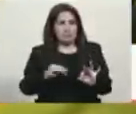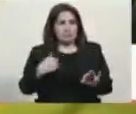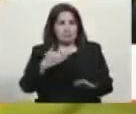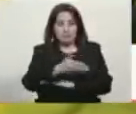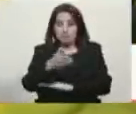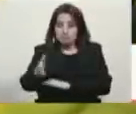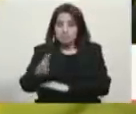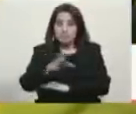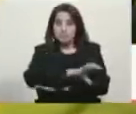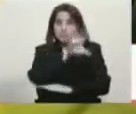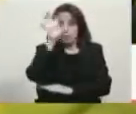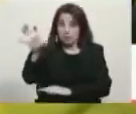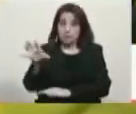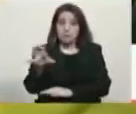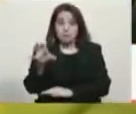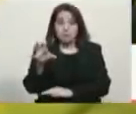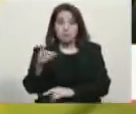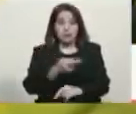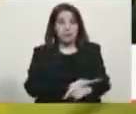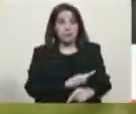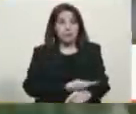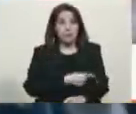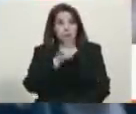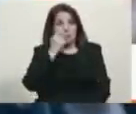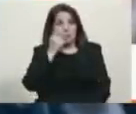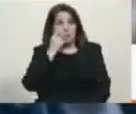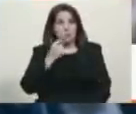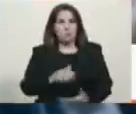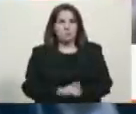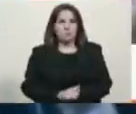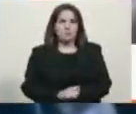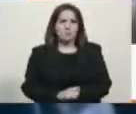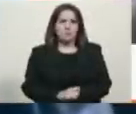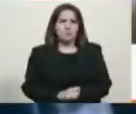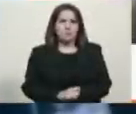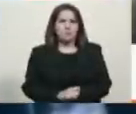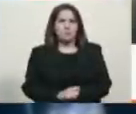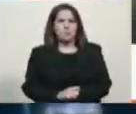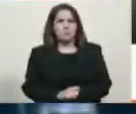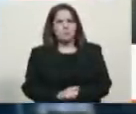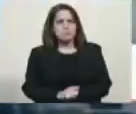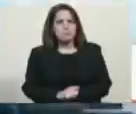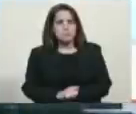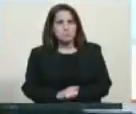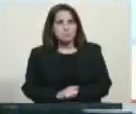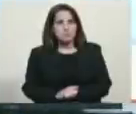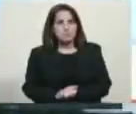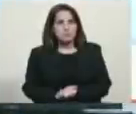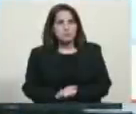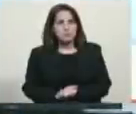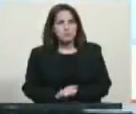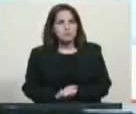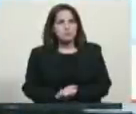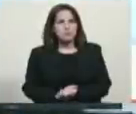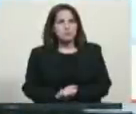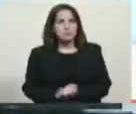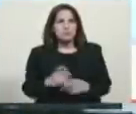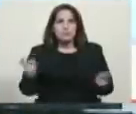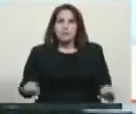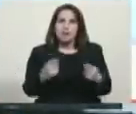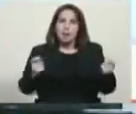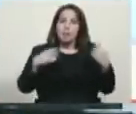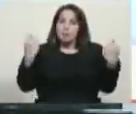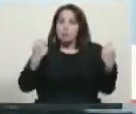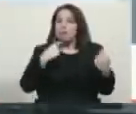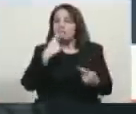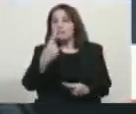queridos hermanos y hermanas, la campaña es que Maduro es un dictador. La campaña es que Venezuela vive